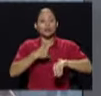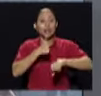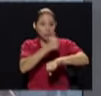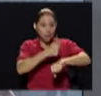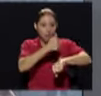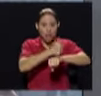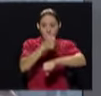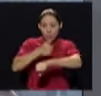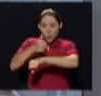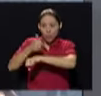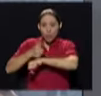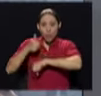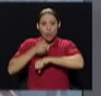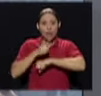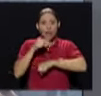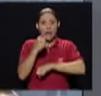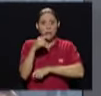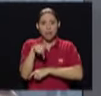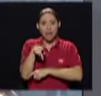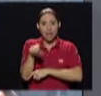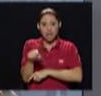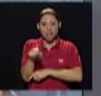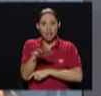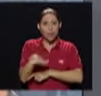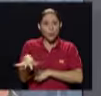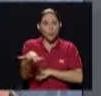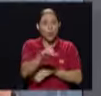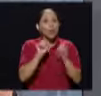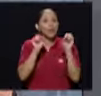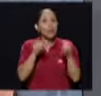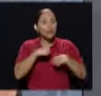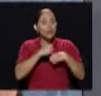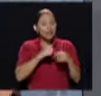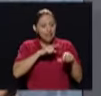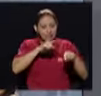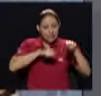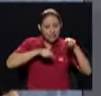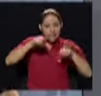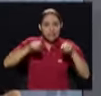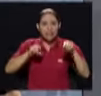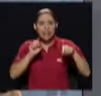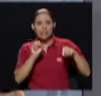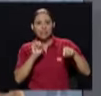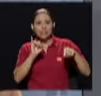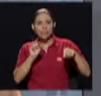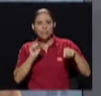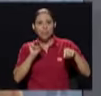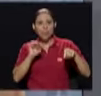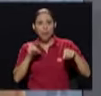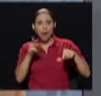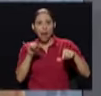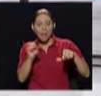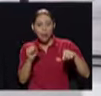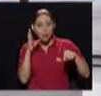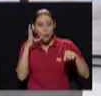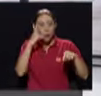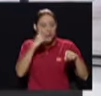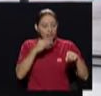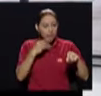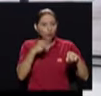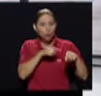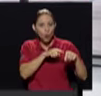estaciones continuas de GPS en el sitio, pues pudimos generar sismogramas, sismogramas muy, muy lindos, muy claros de